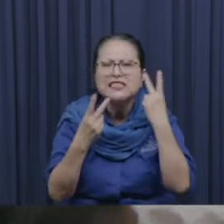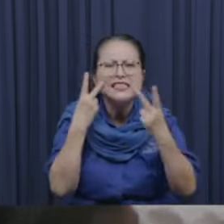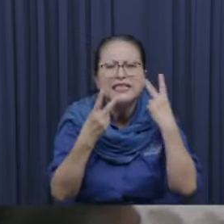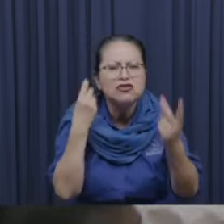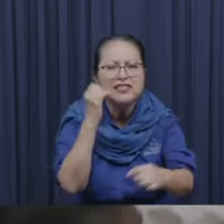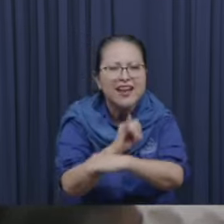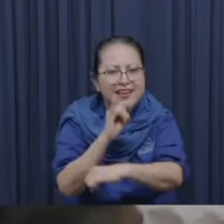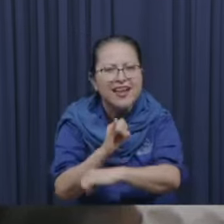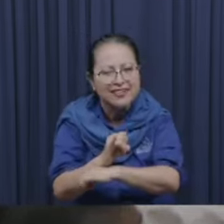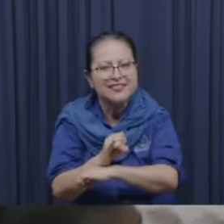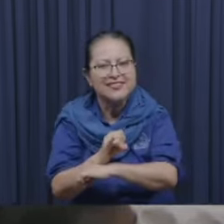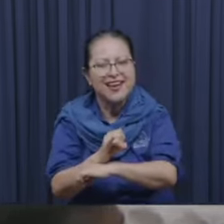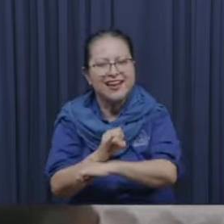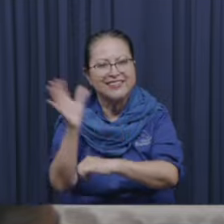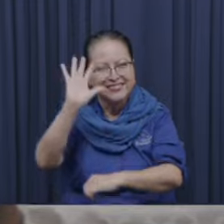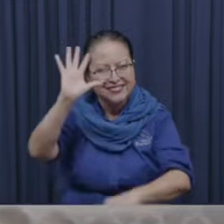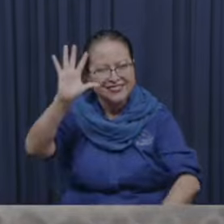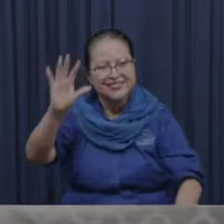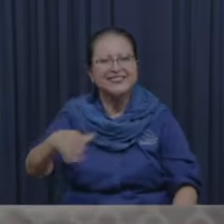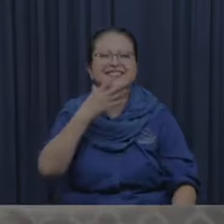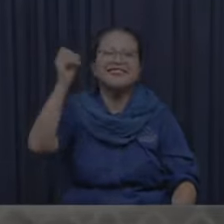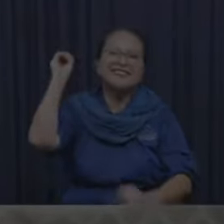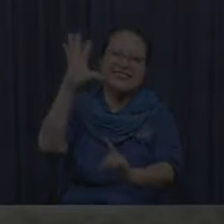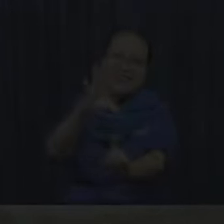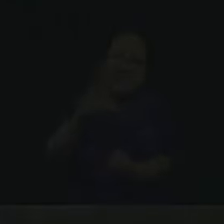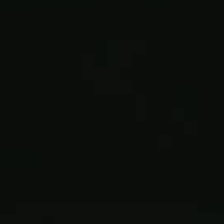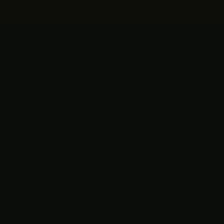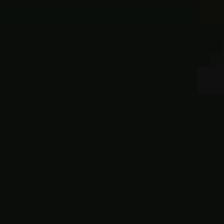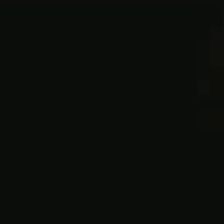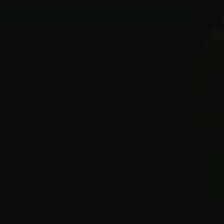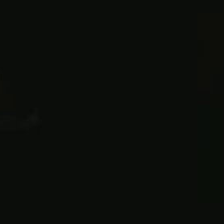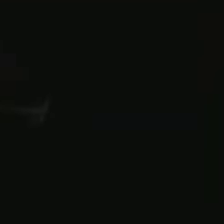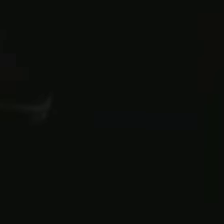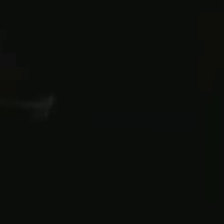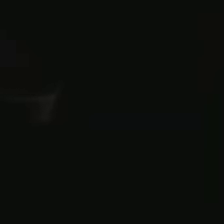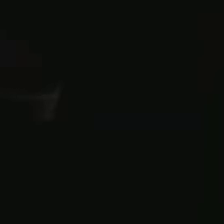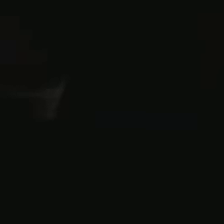limpieza total Dios les bendiga hay un anuncio